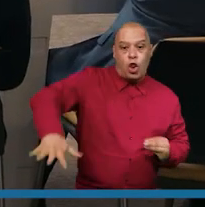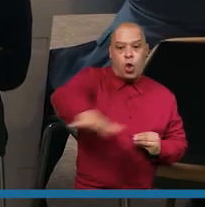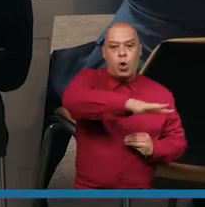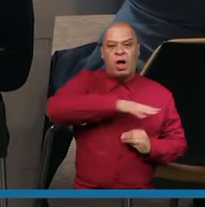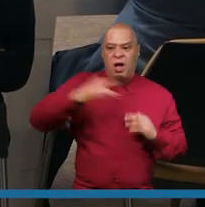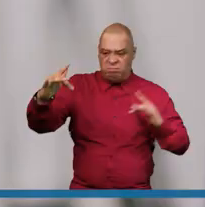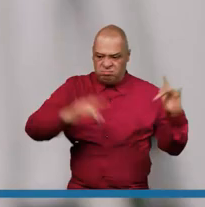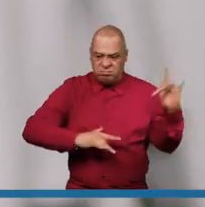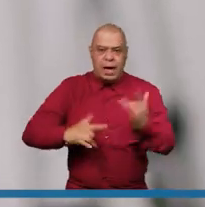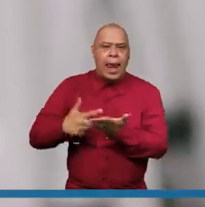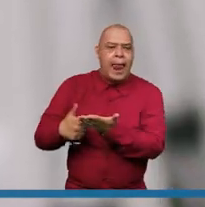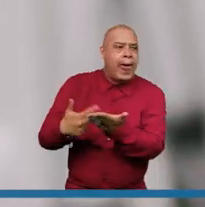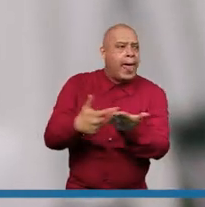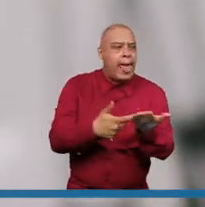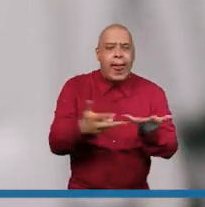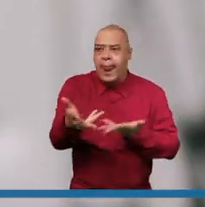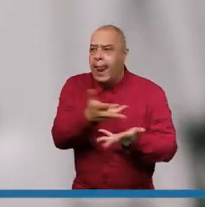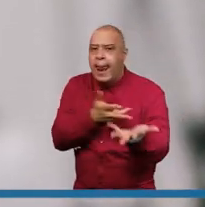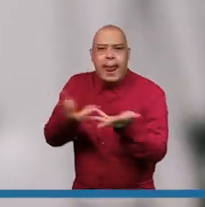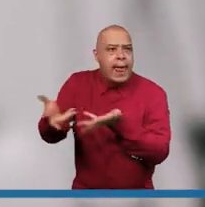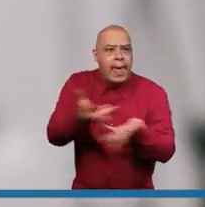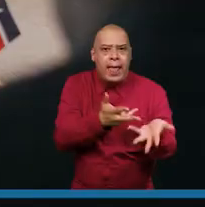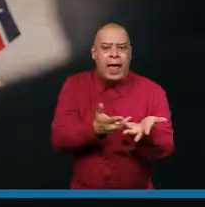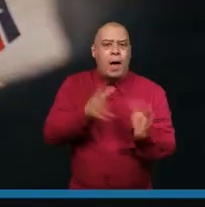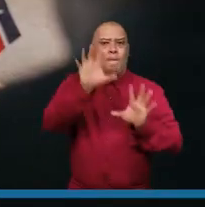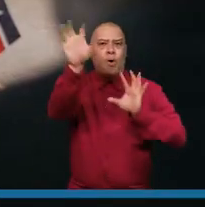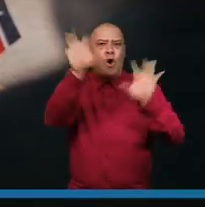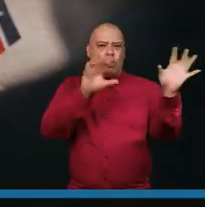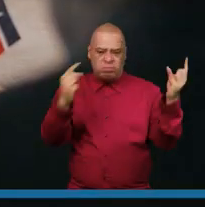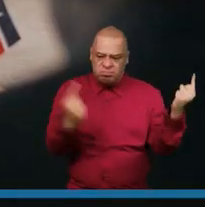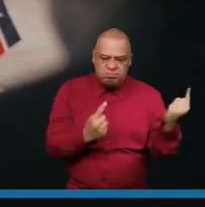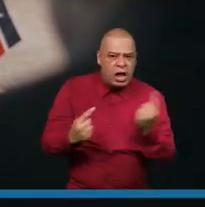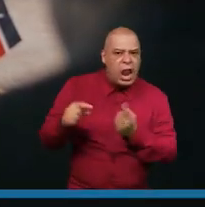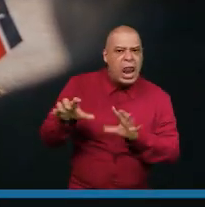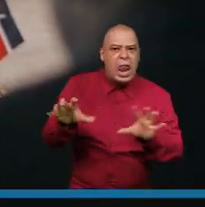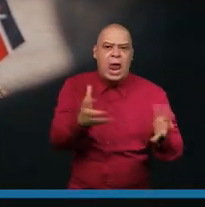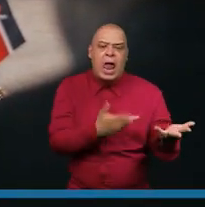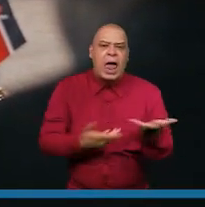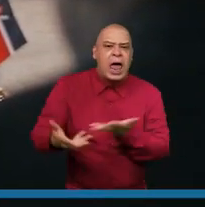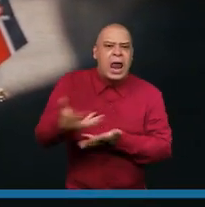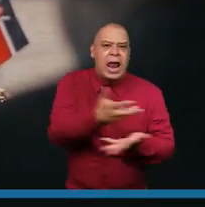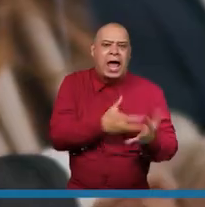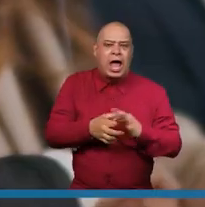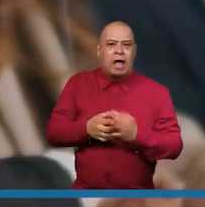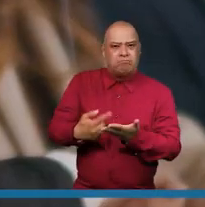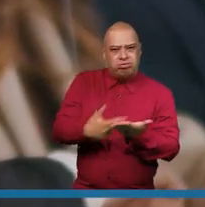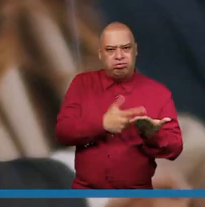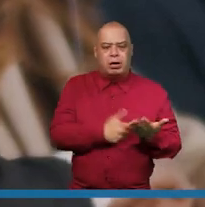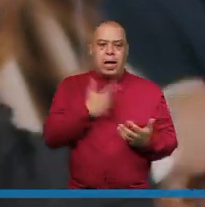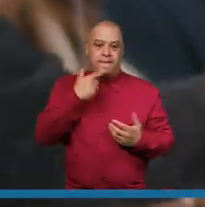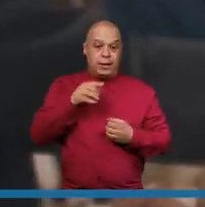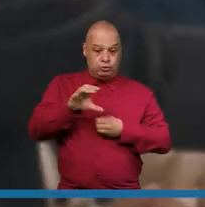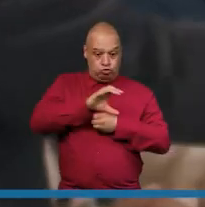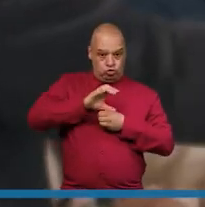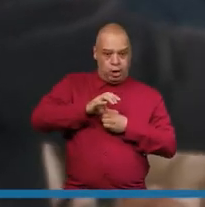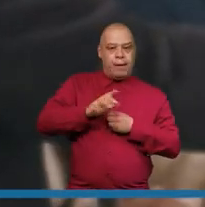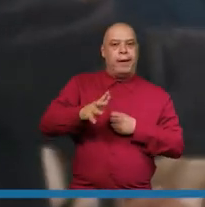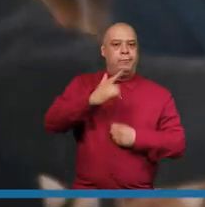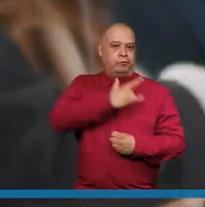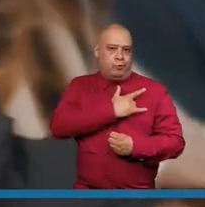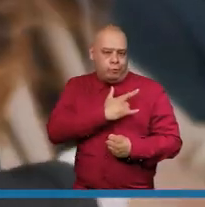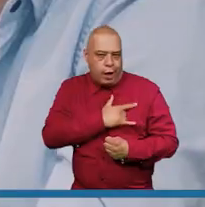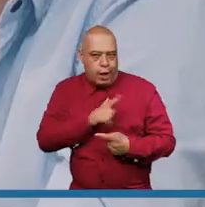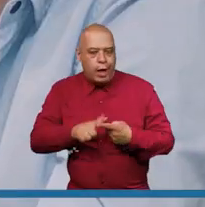diálogo entre diferentes áreas metropolitanas del mundo, pero no solo áreas metropolitanas, sino actores locales,